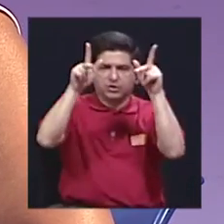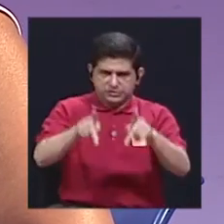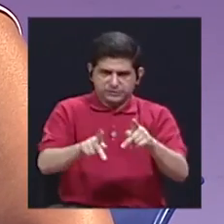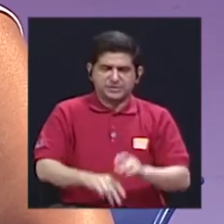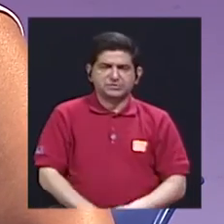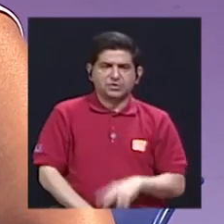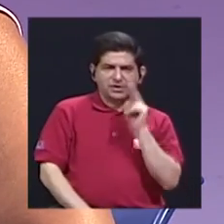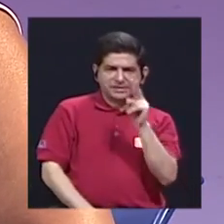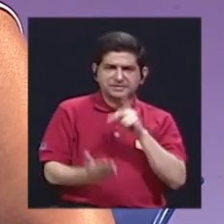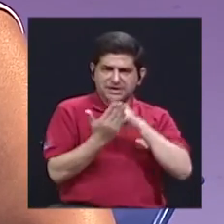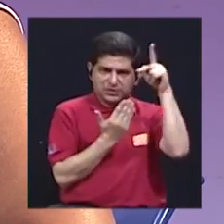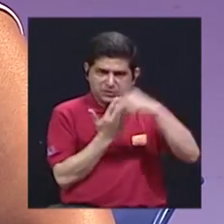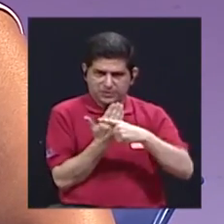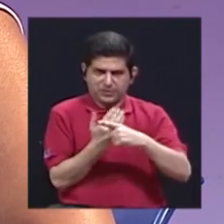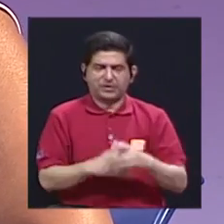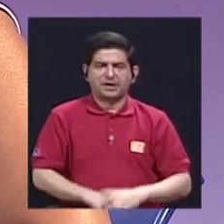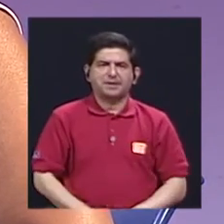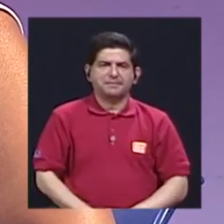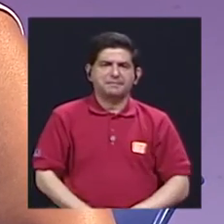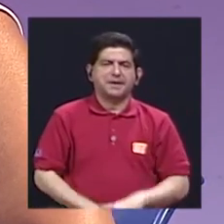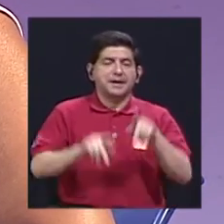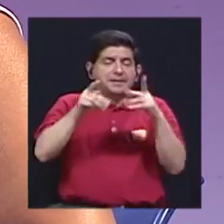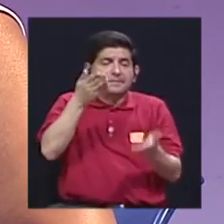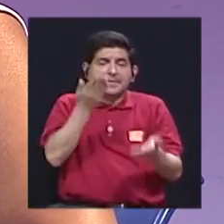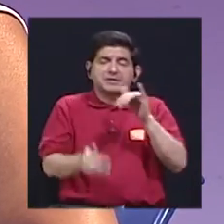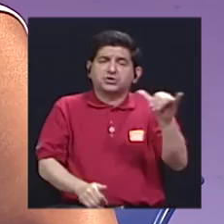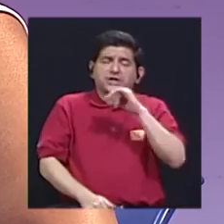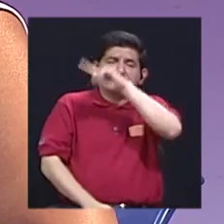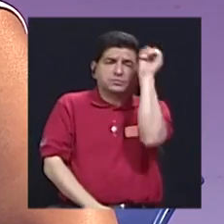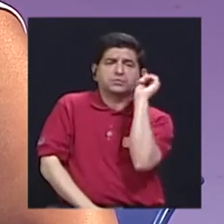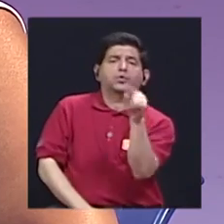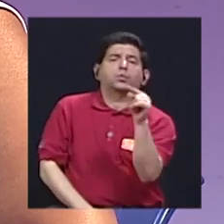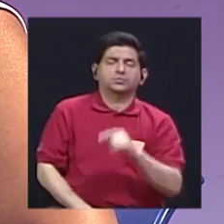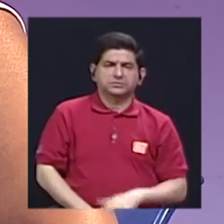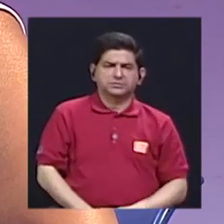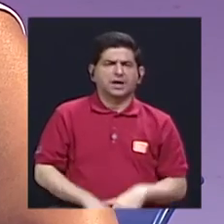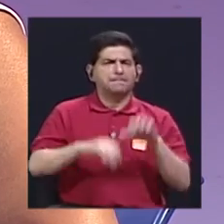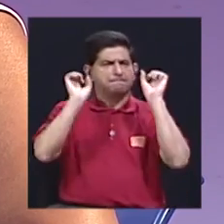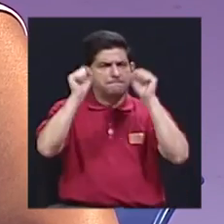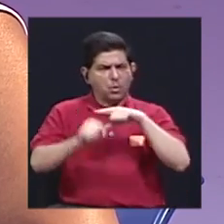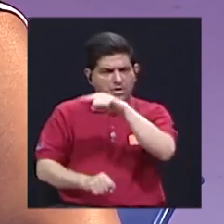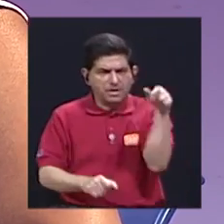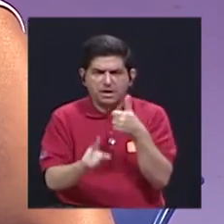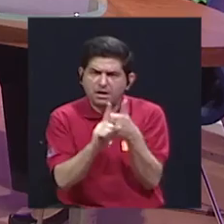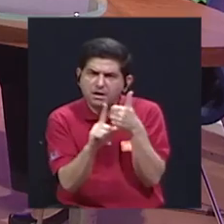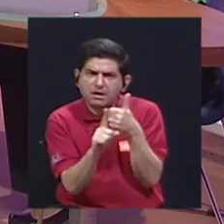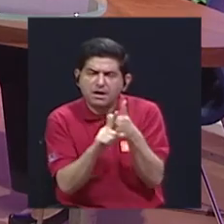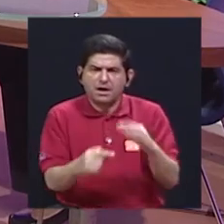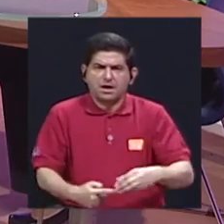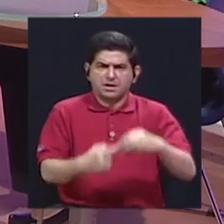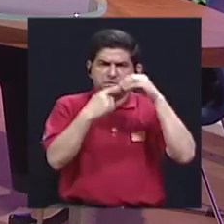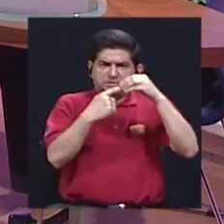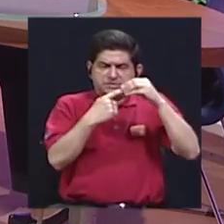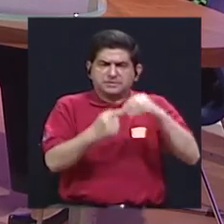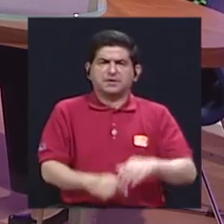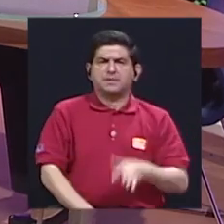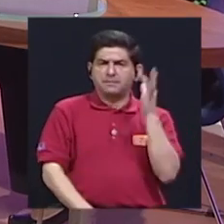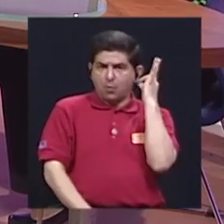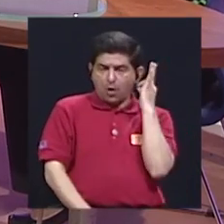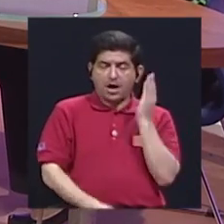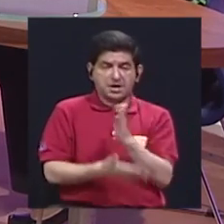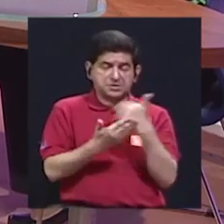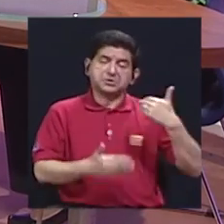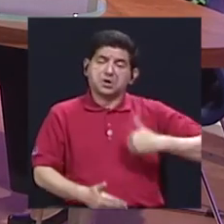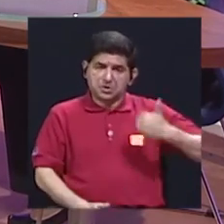personas que nos están viendo y que se estarán también preguntando si podrán ellas principalmente las mujeres y